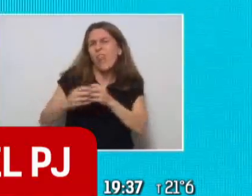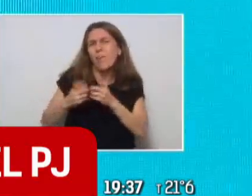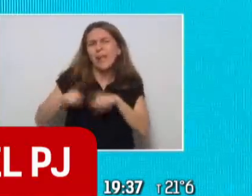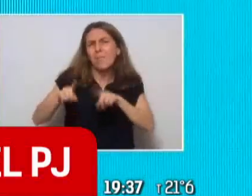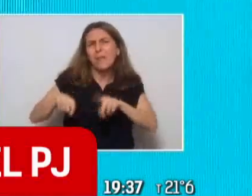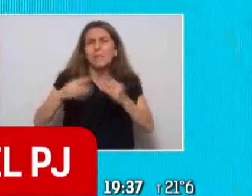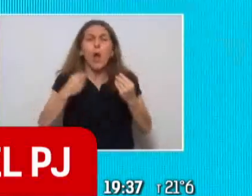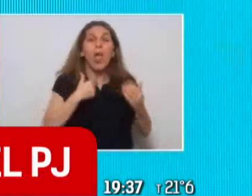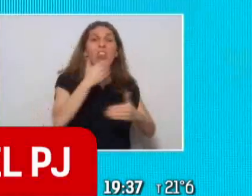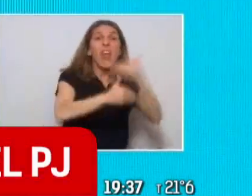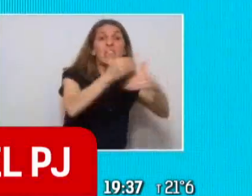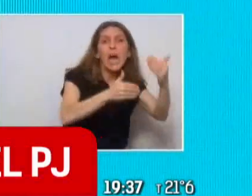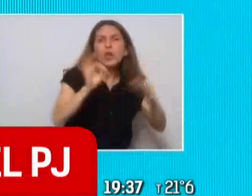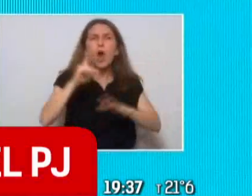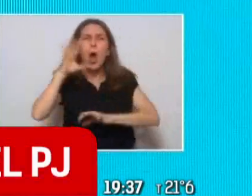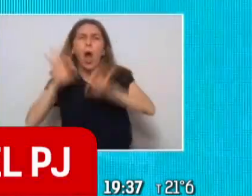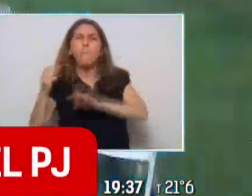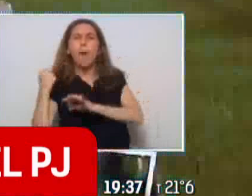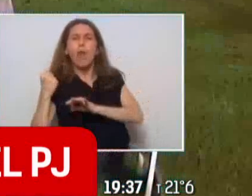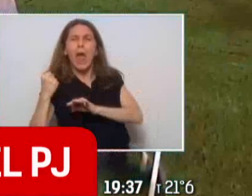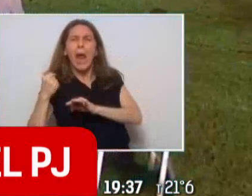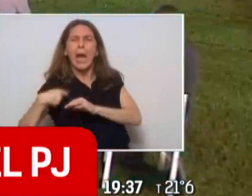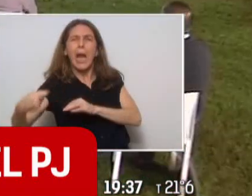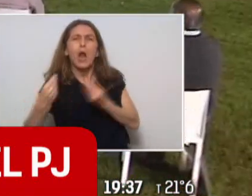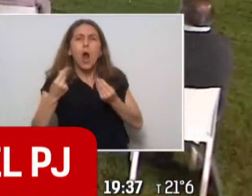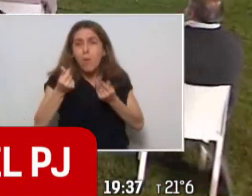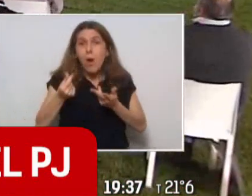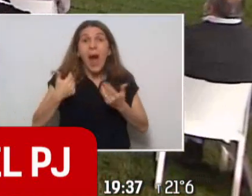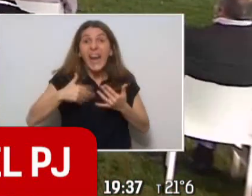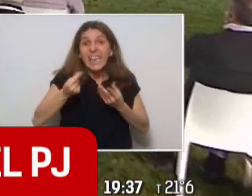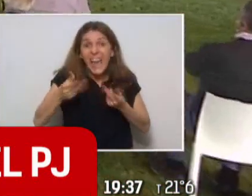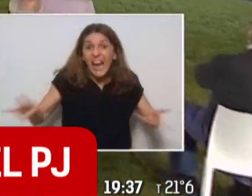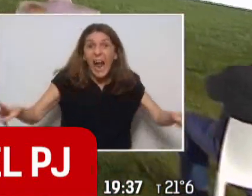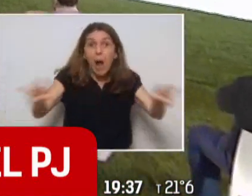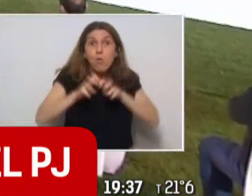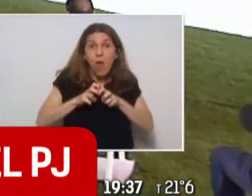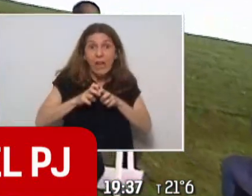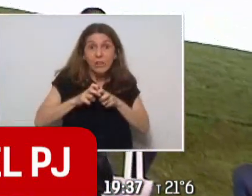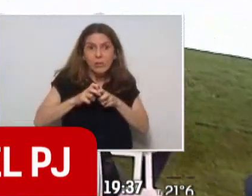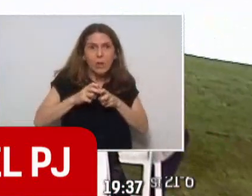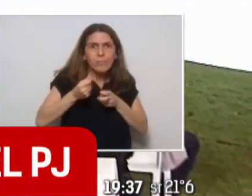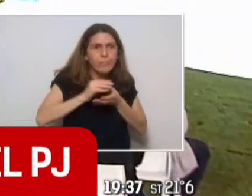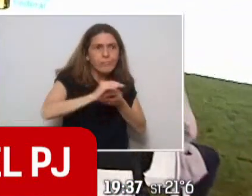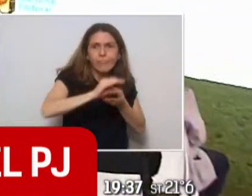¿Desarrollo o especulación financiera? ¿Cómo distribuimos el ingreso de los argentinos?